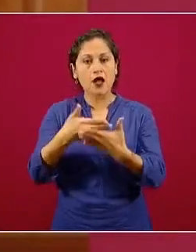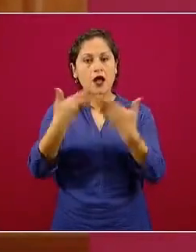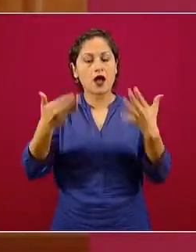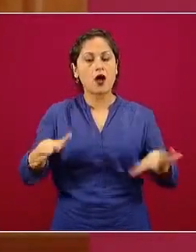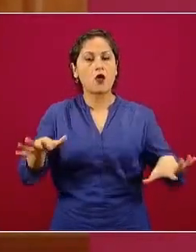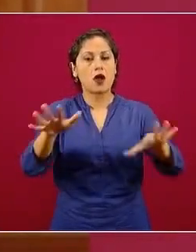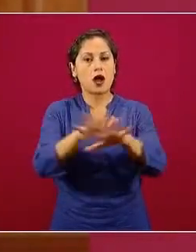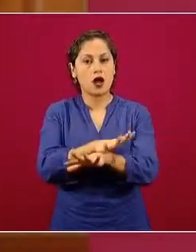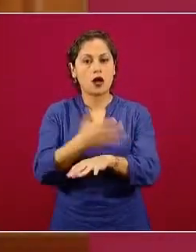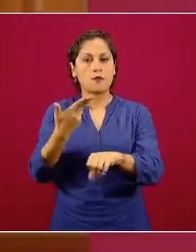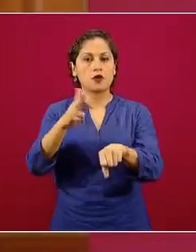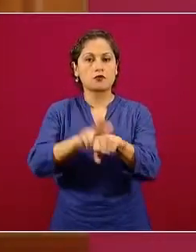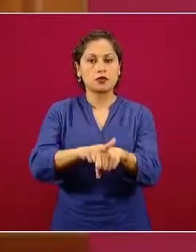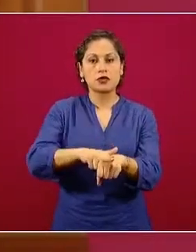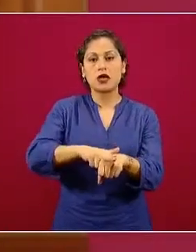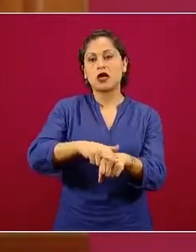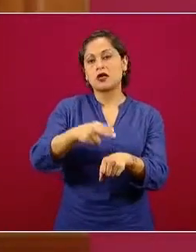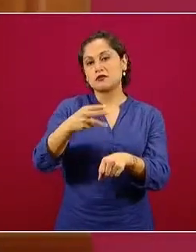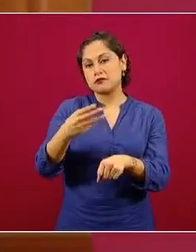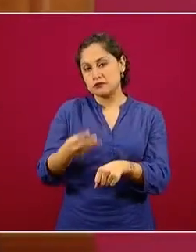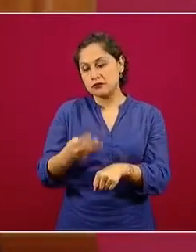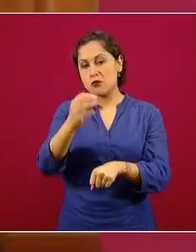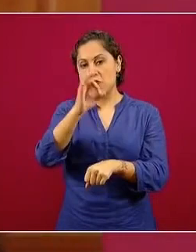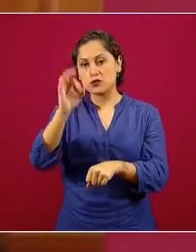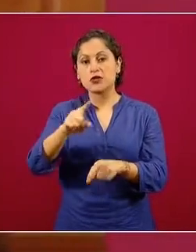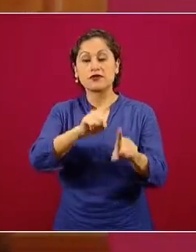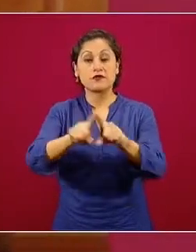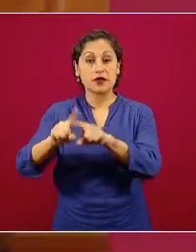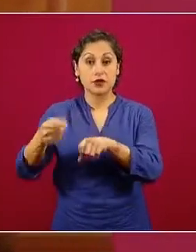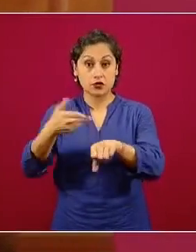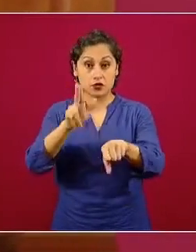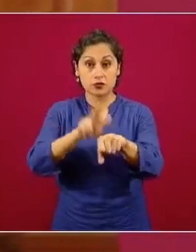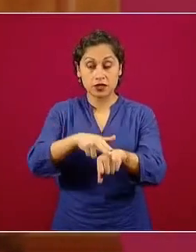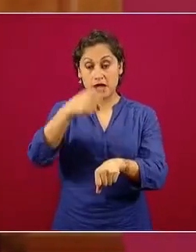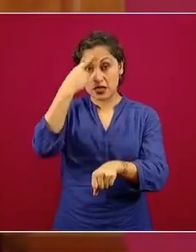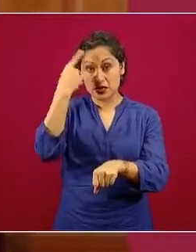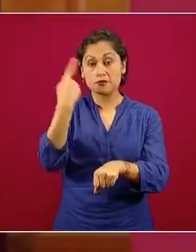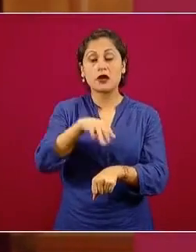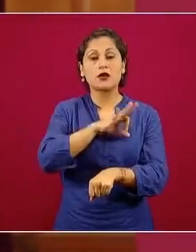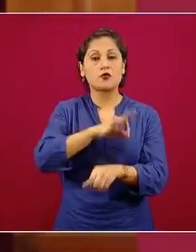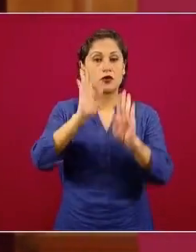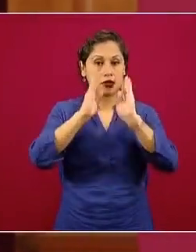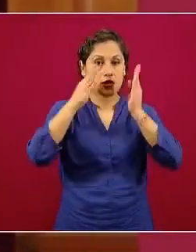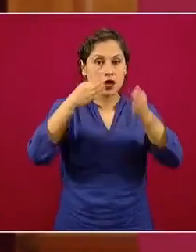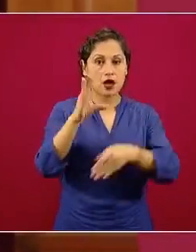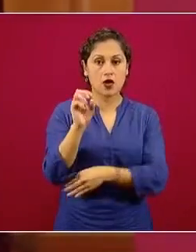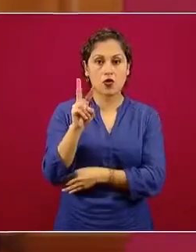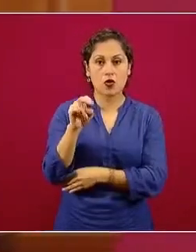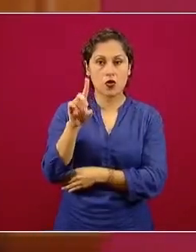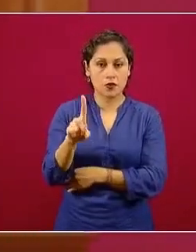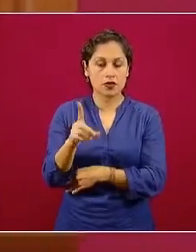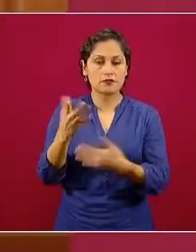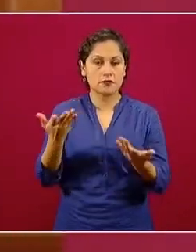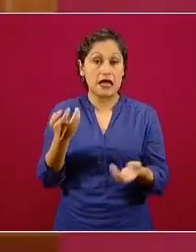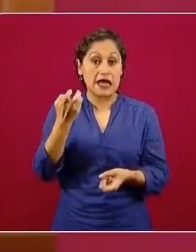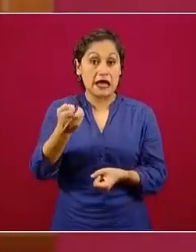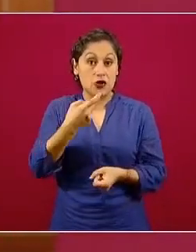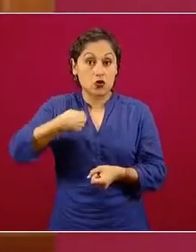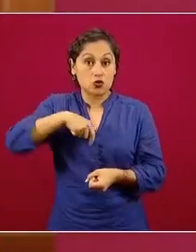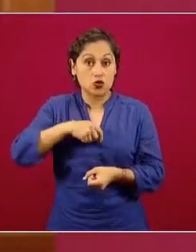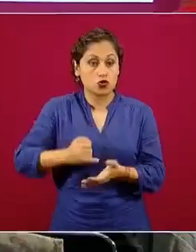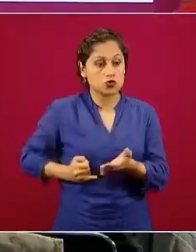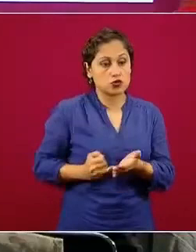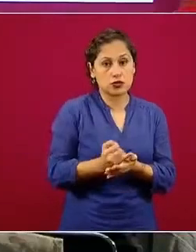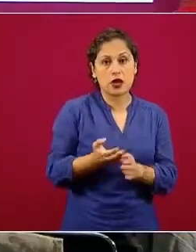100% y en otros de manera híbrida para atender específicamente el kobe que nos ha permitido esta estrategia